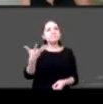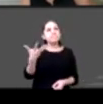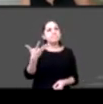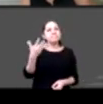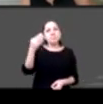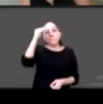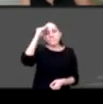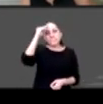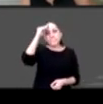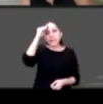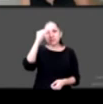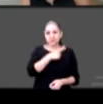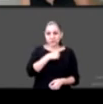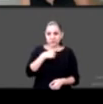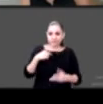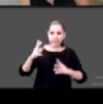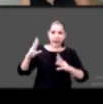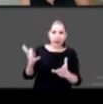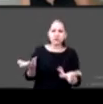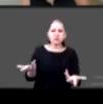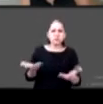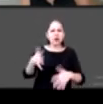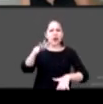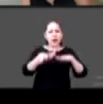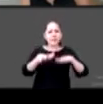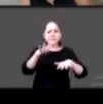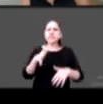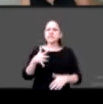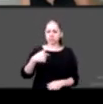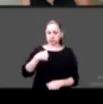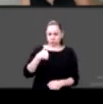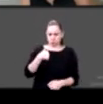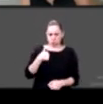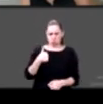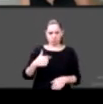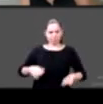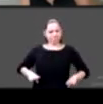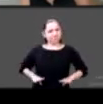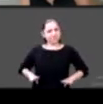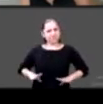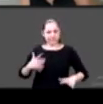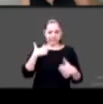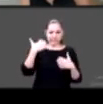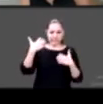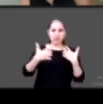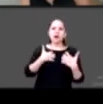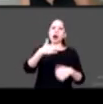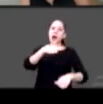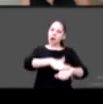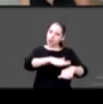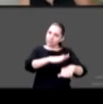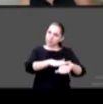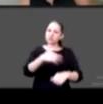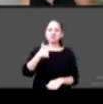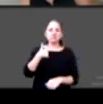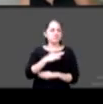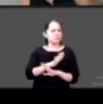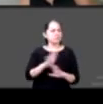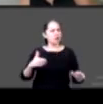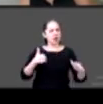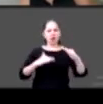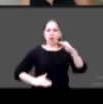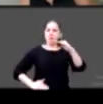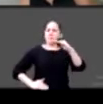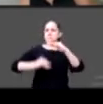mira, ahora ya llegué a mi nivel de enojo, por ejemplo, o que realmente pues ahora necesito de tener mi